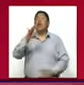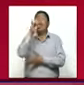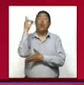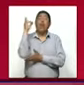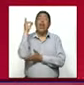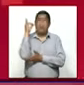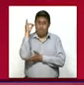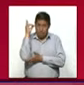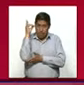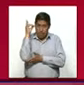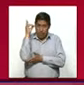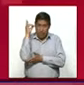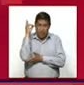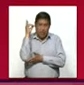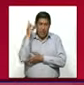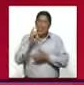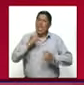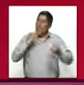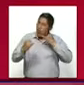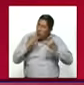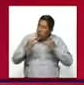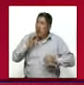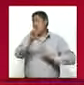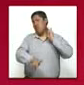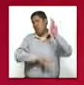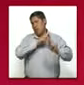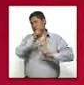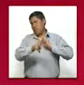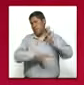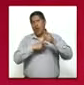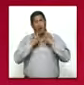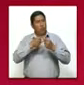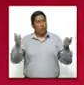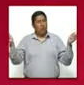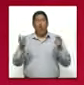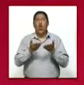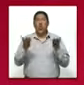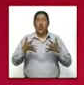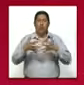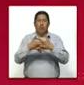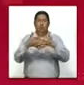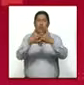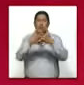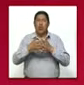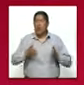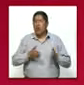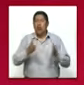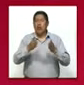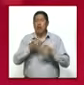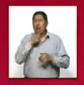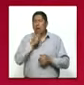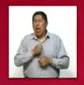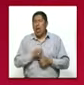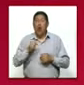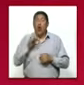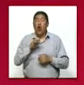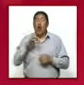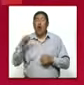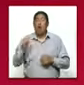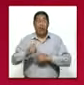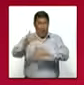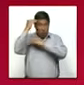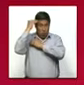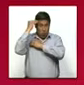bolivianos ha informado a la población que en los puntos de bloqueo en la carretera antiguo tramo Cochabamba-Santa Cruz